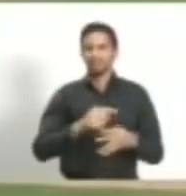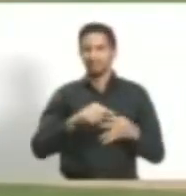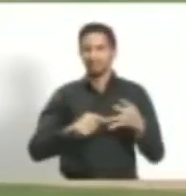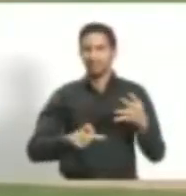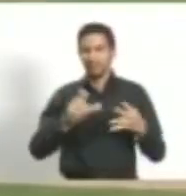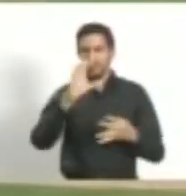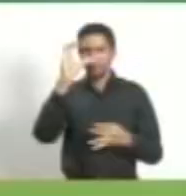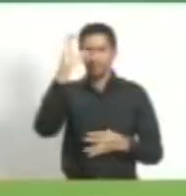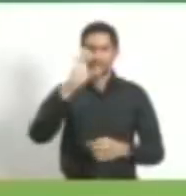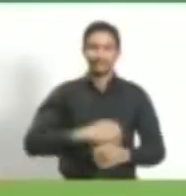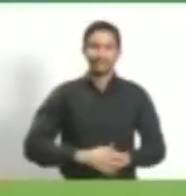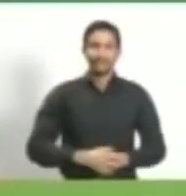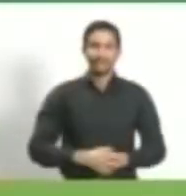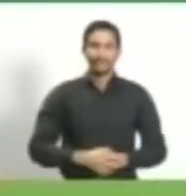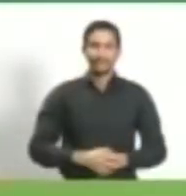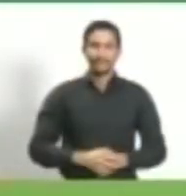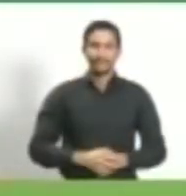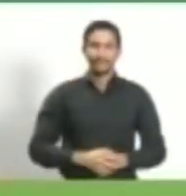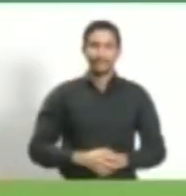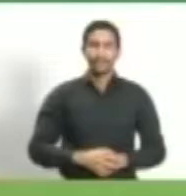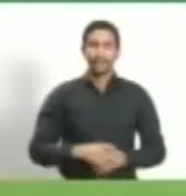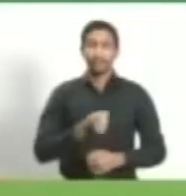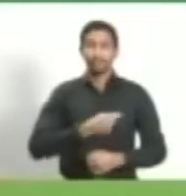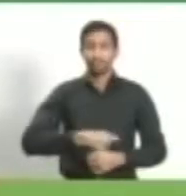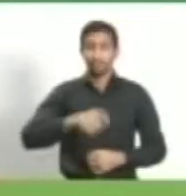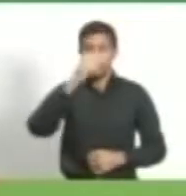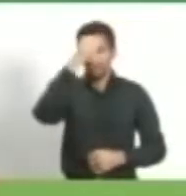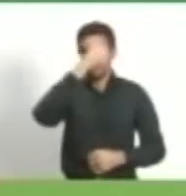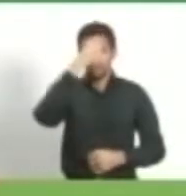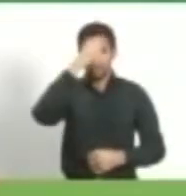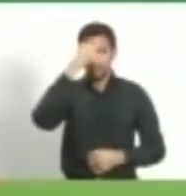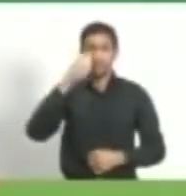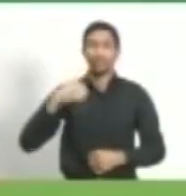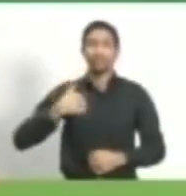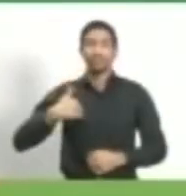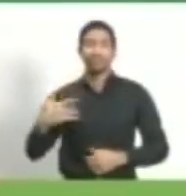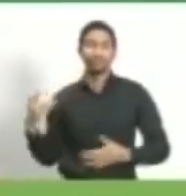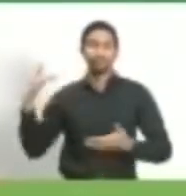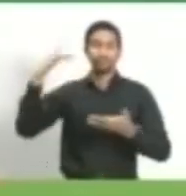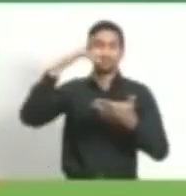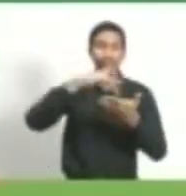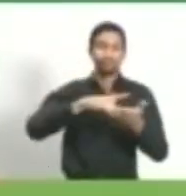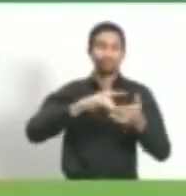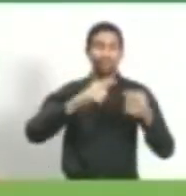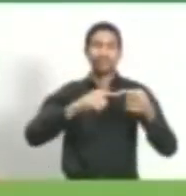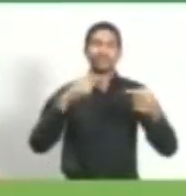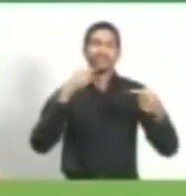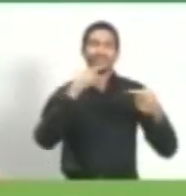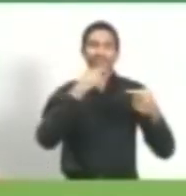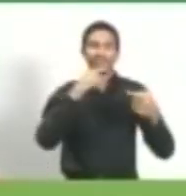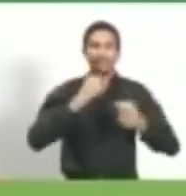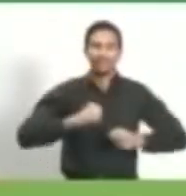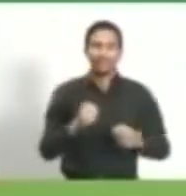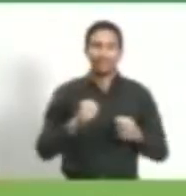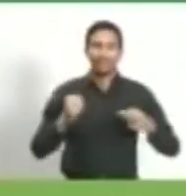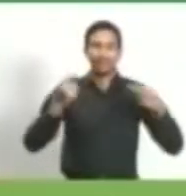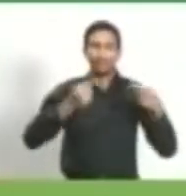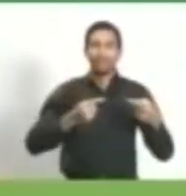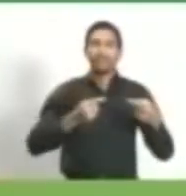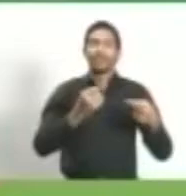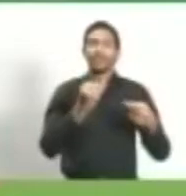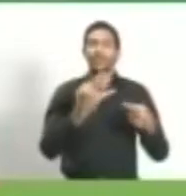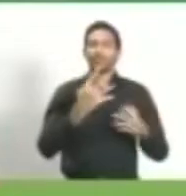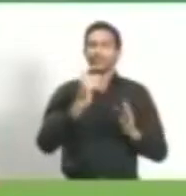Torres. Y este domingo el Junior estará visitando a Independiente Santa Fe en uno de los 5 juegos que aún le resta al